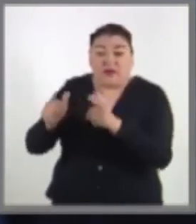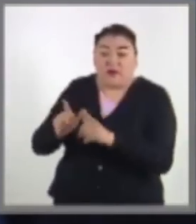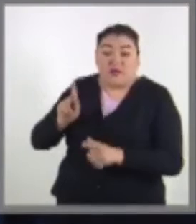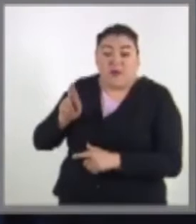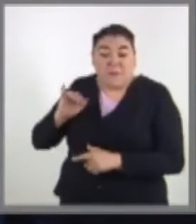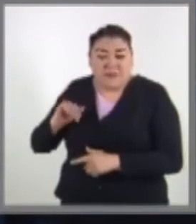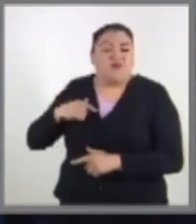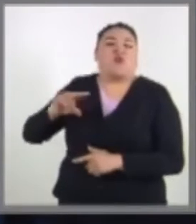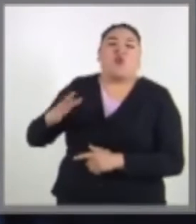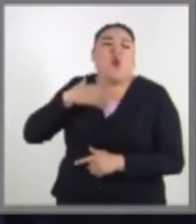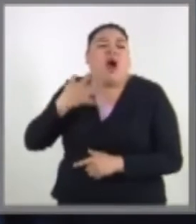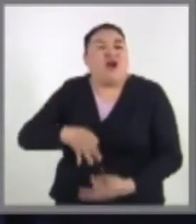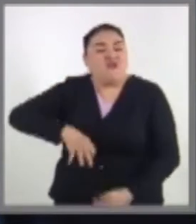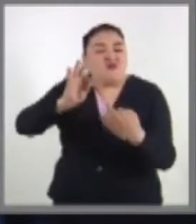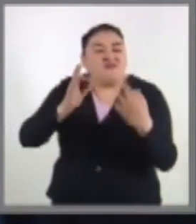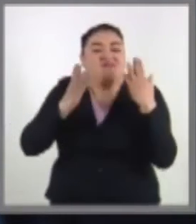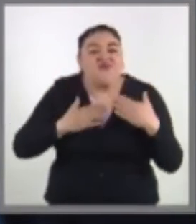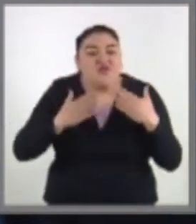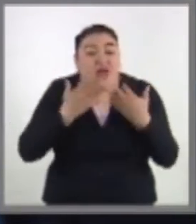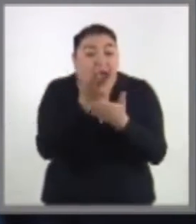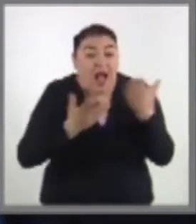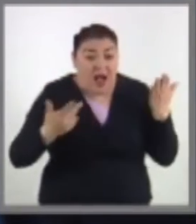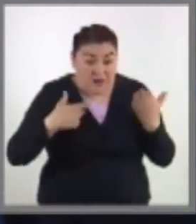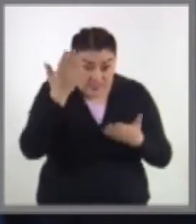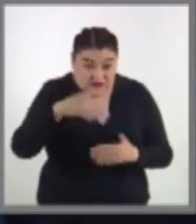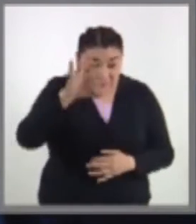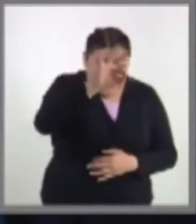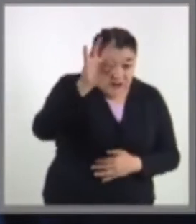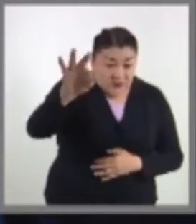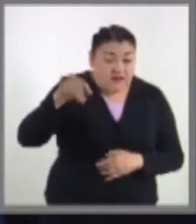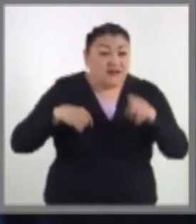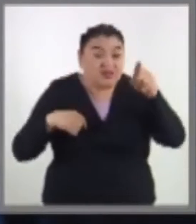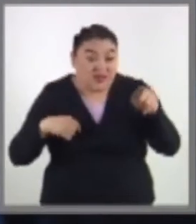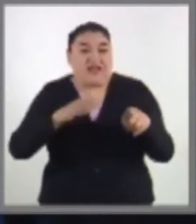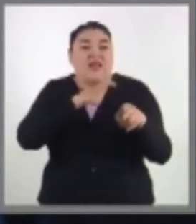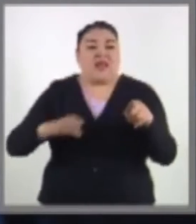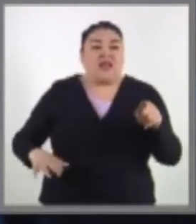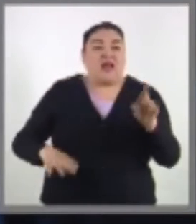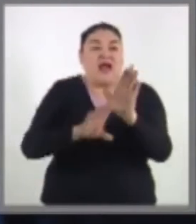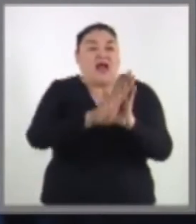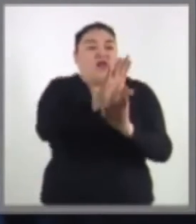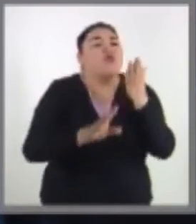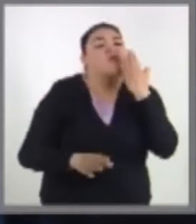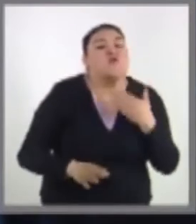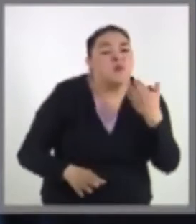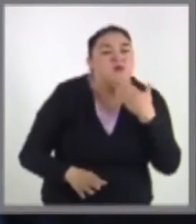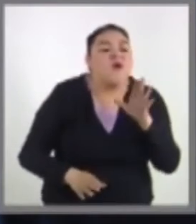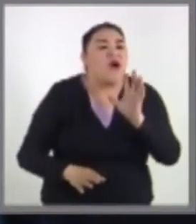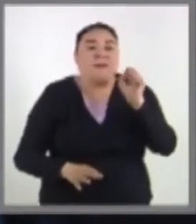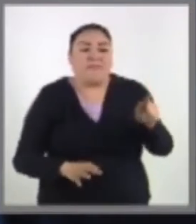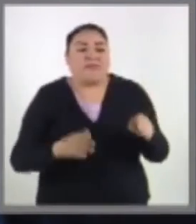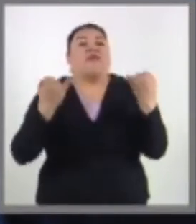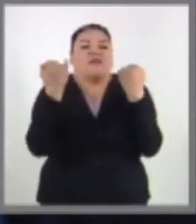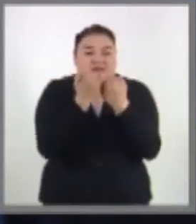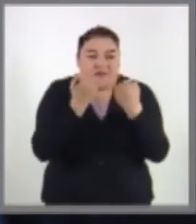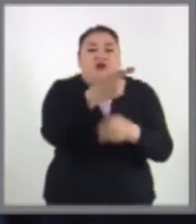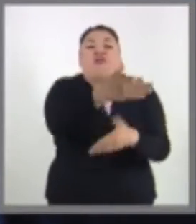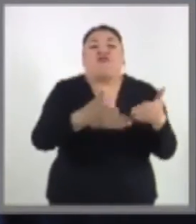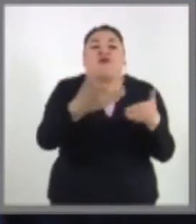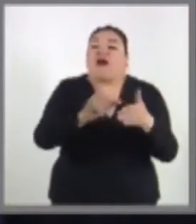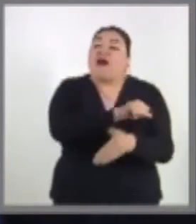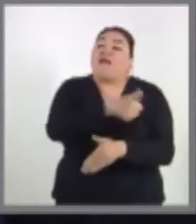así, como hoy están intentando levantar a su candidato, que por supuesto no levanta, también están siendo omisos al señalar a